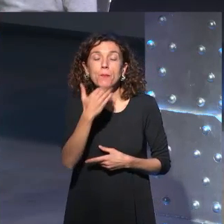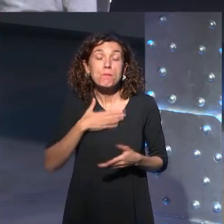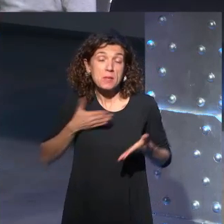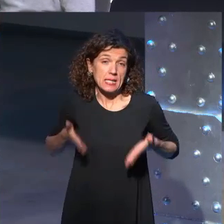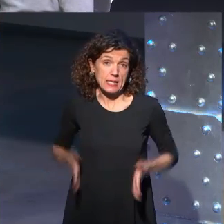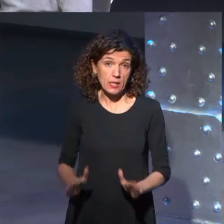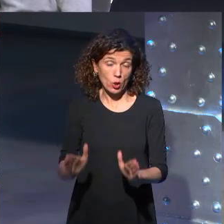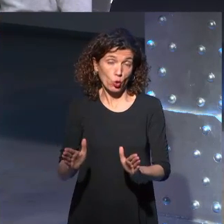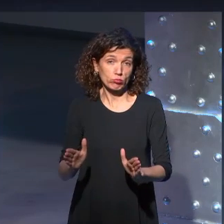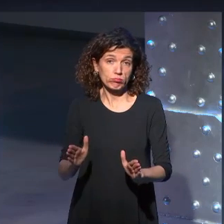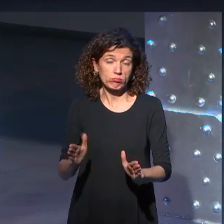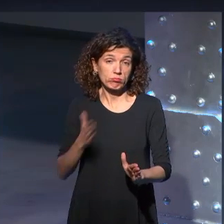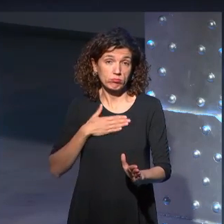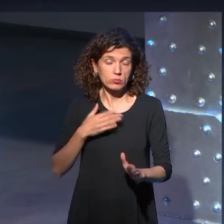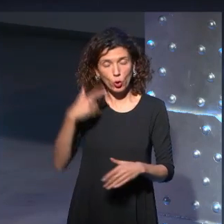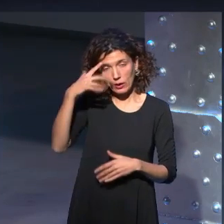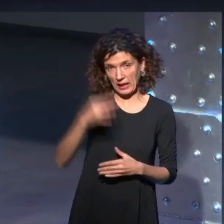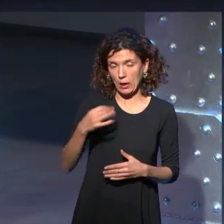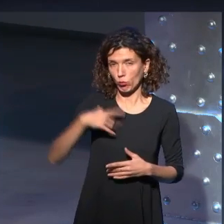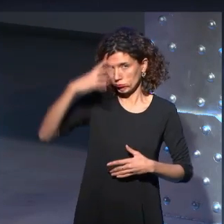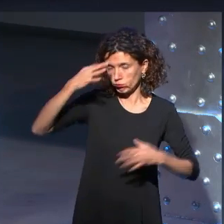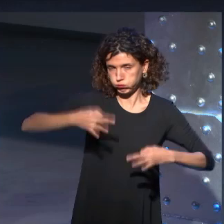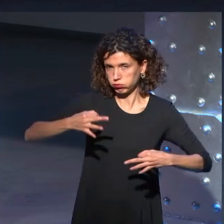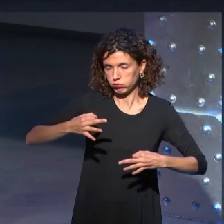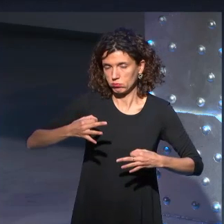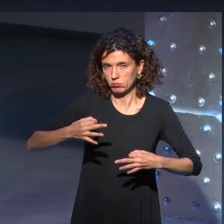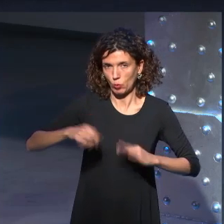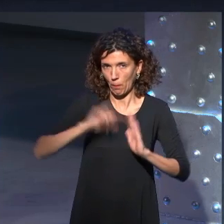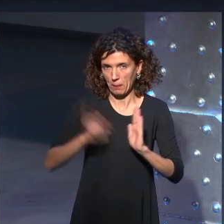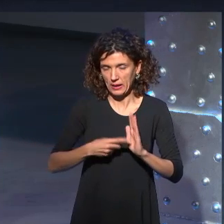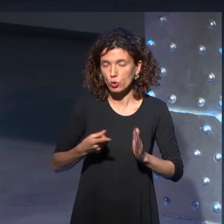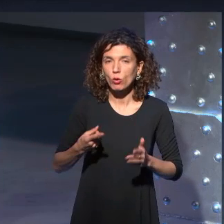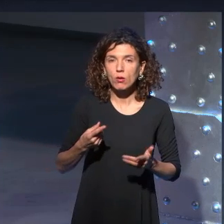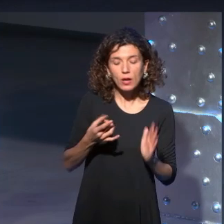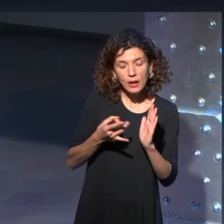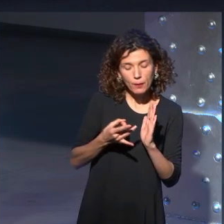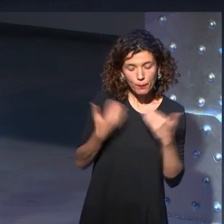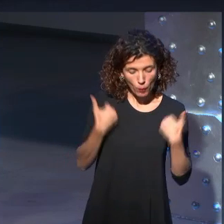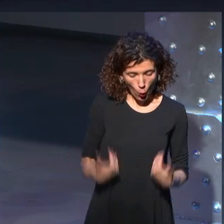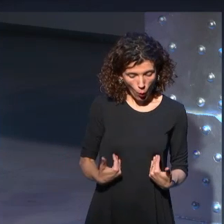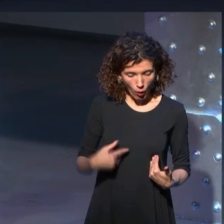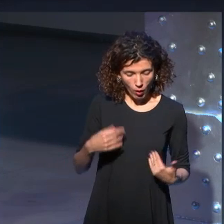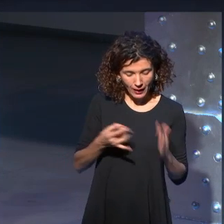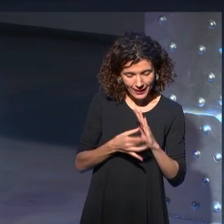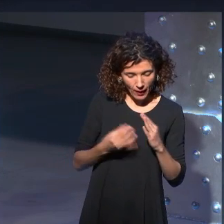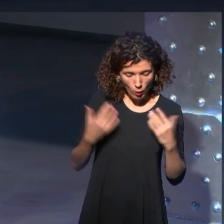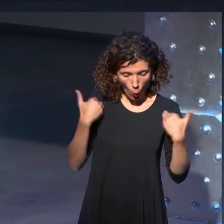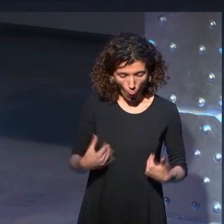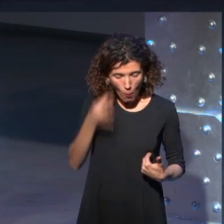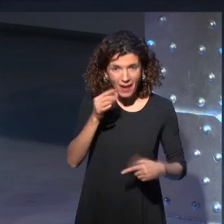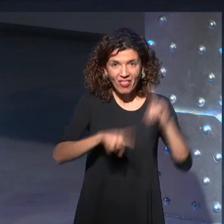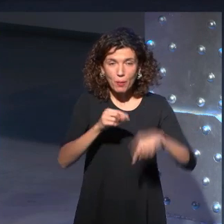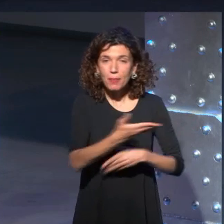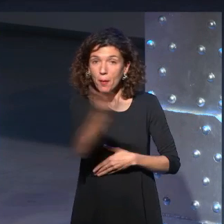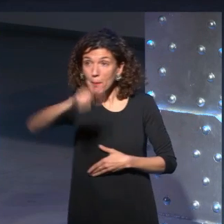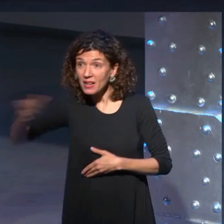hijos y creo fehacientemente en esto, que tu calidad humana no puede depender de la calidad humana de los demás y